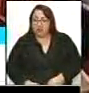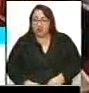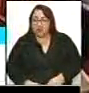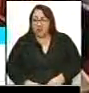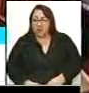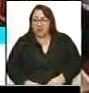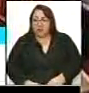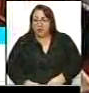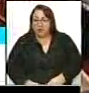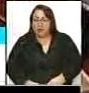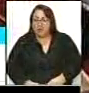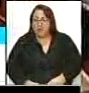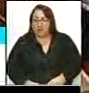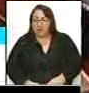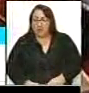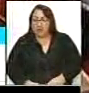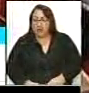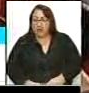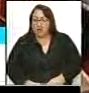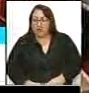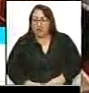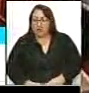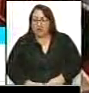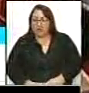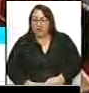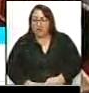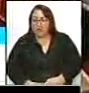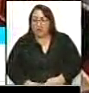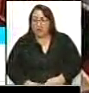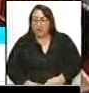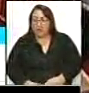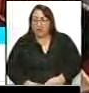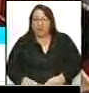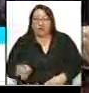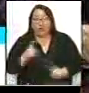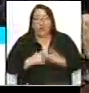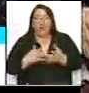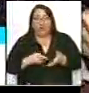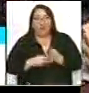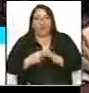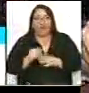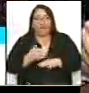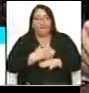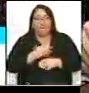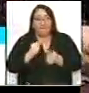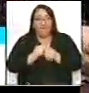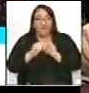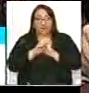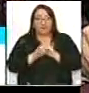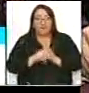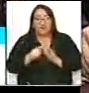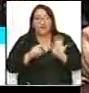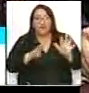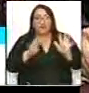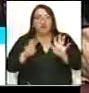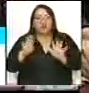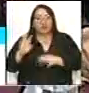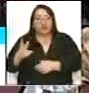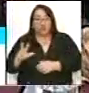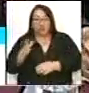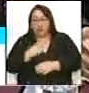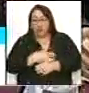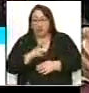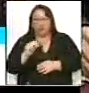Congresista Violeta. Gracias, presidenta. Solamente algunas reflexiones. Mire, antes de la Constitución de 1993